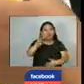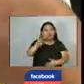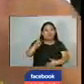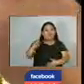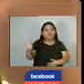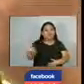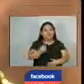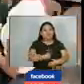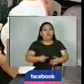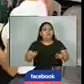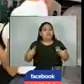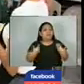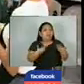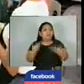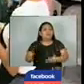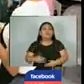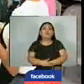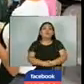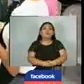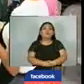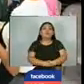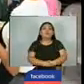de 20 personas las beneficiadas.